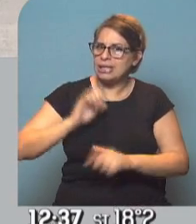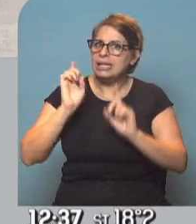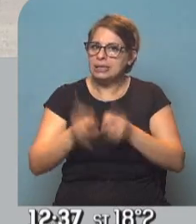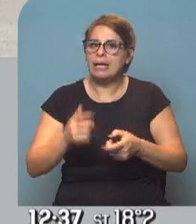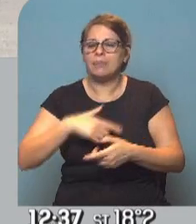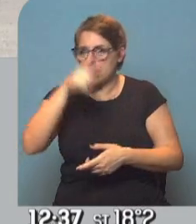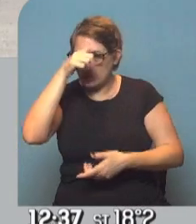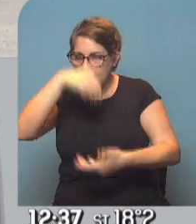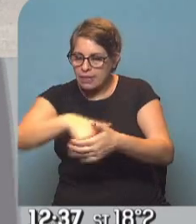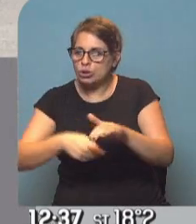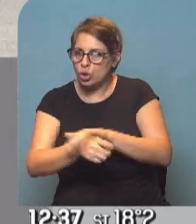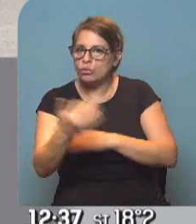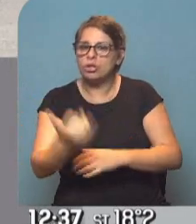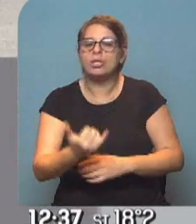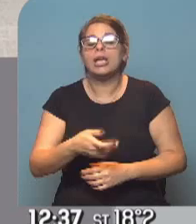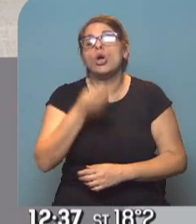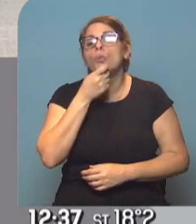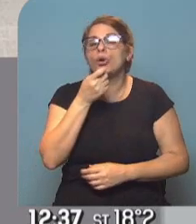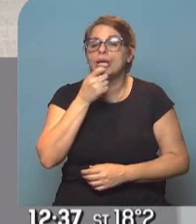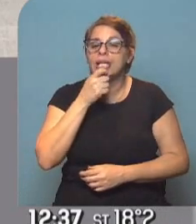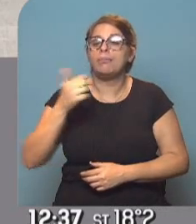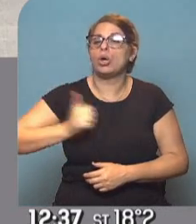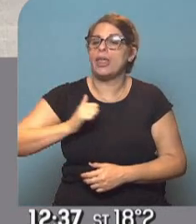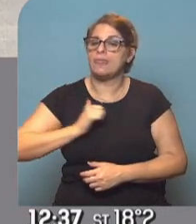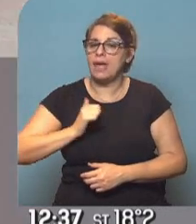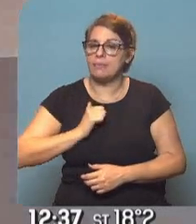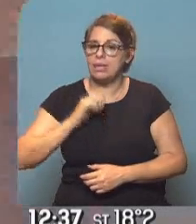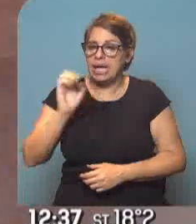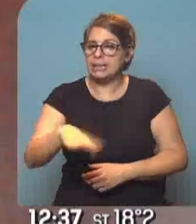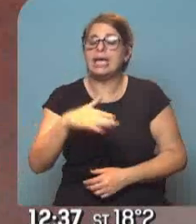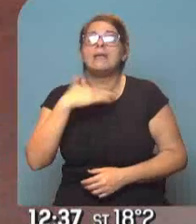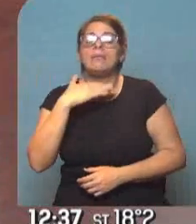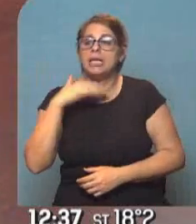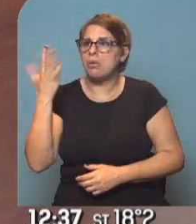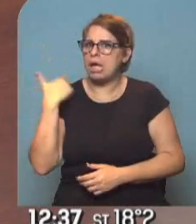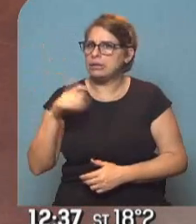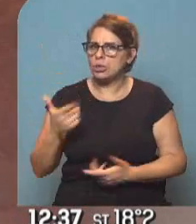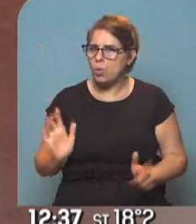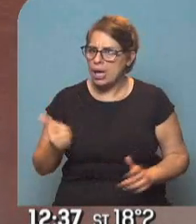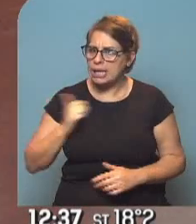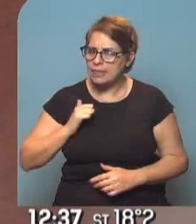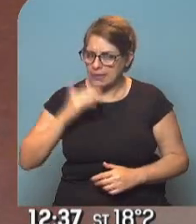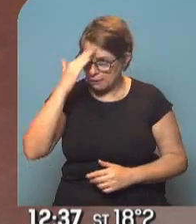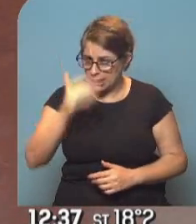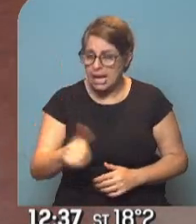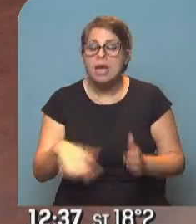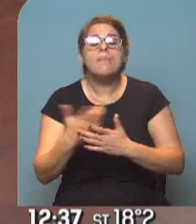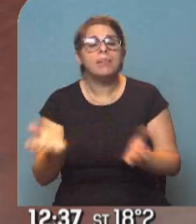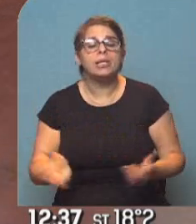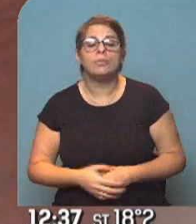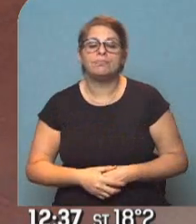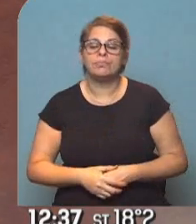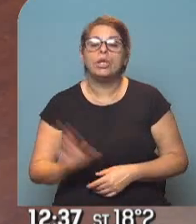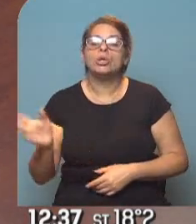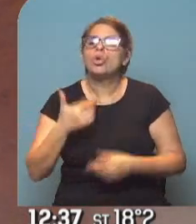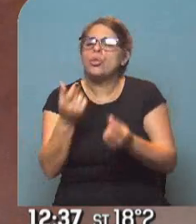fuerzas policiales. Sabe, Sinde, que, por ejemplo, se ha creado la gendarmería en México. No existía la gendarmería y, sin embargo, todo